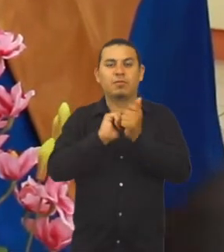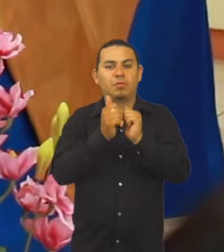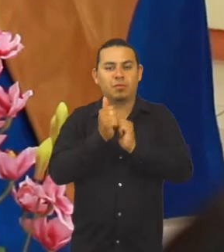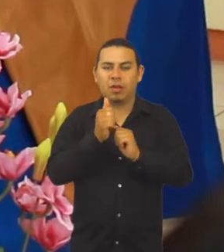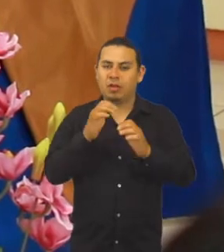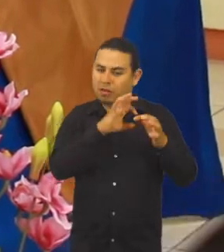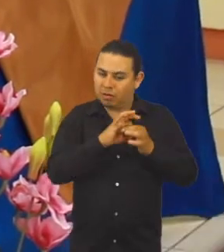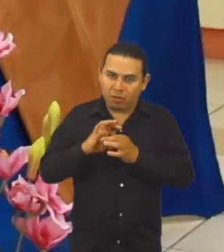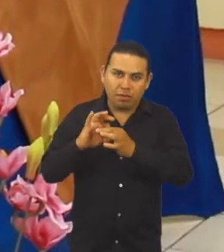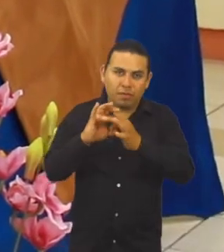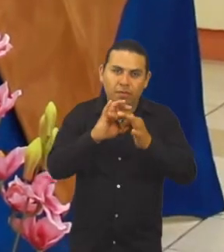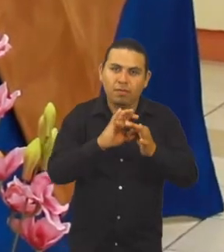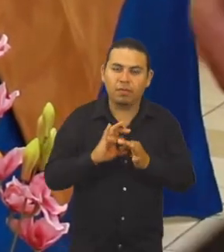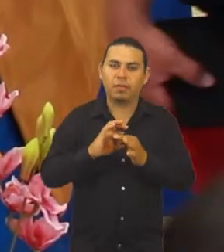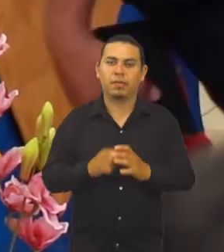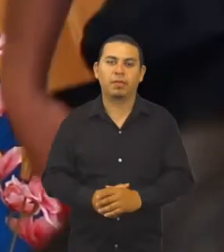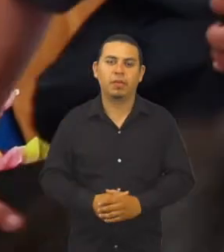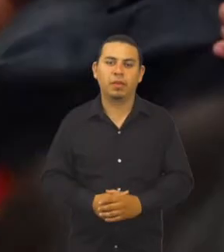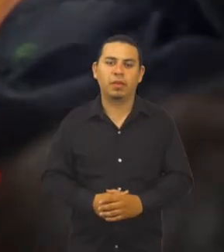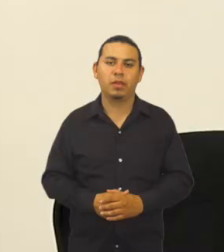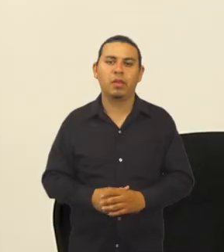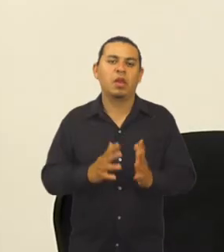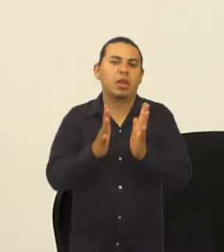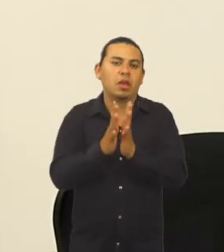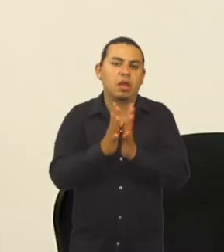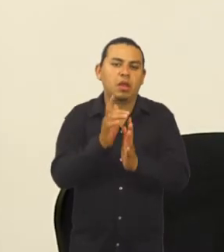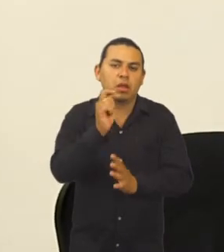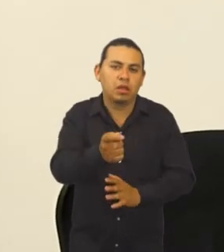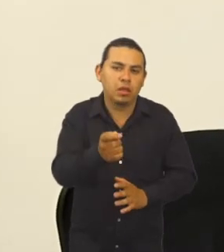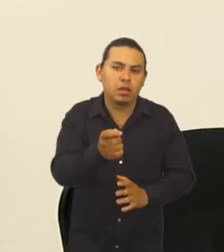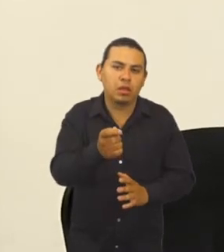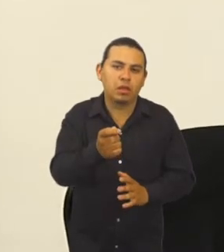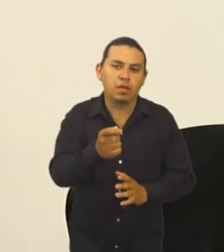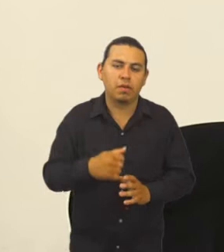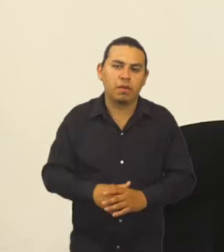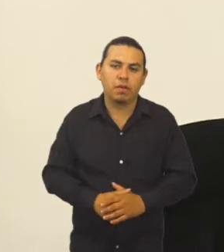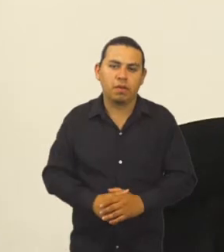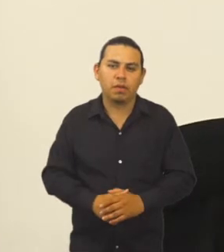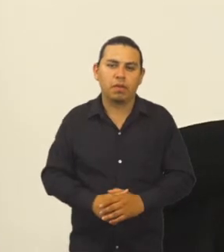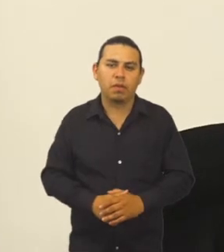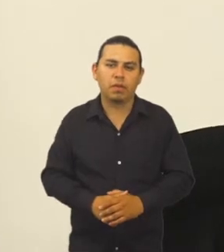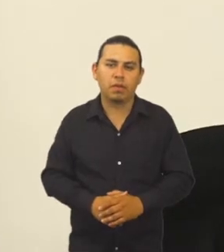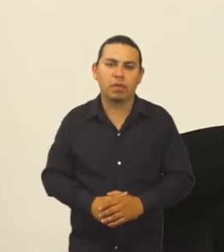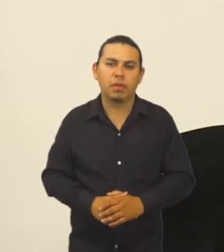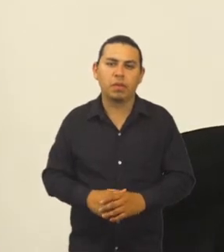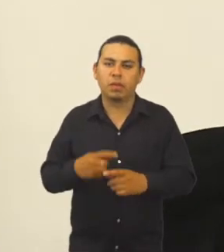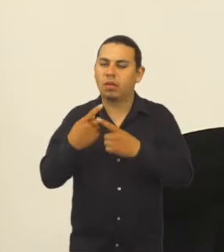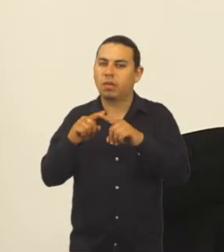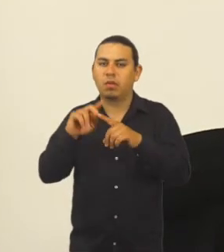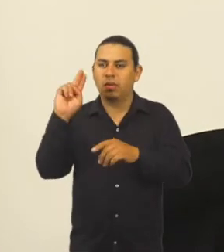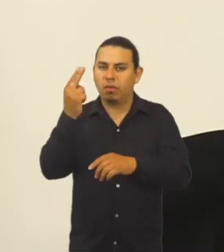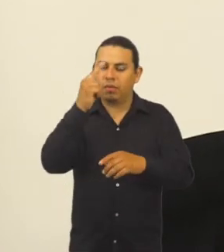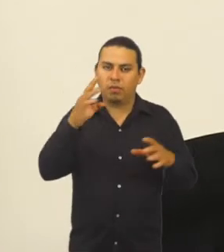otras instituciones u organismos que van a depender de este instituto. Cuestiones como la participación